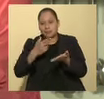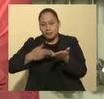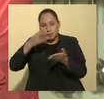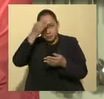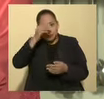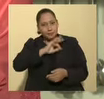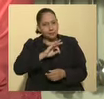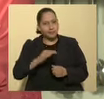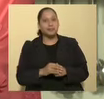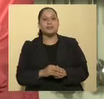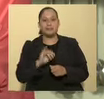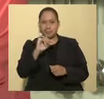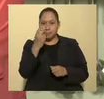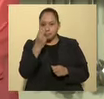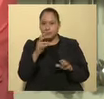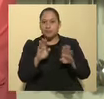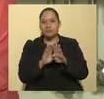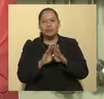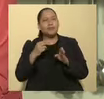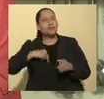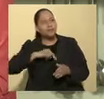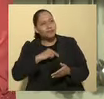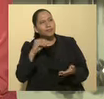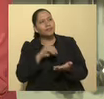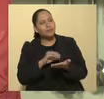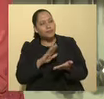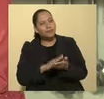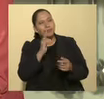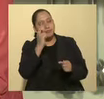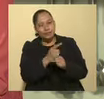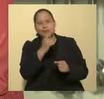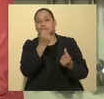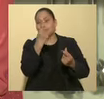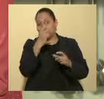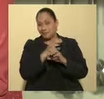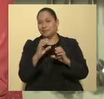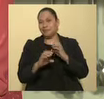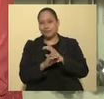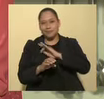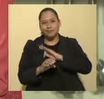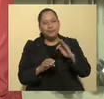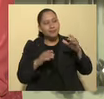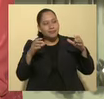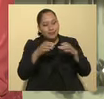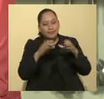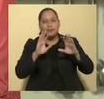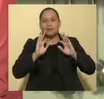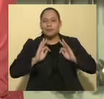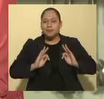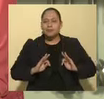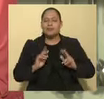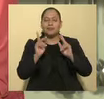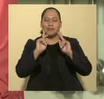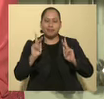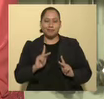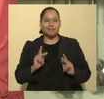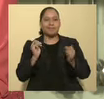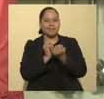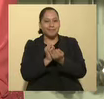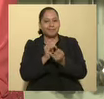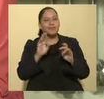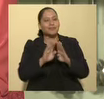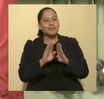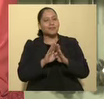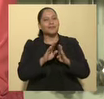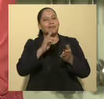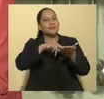estos, por ejemplo? Y profundizarlo, y notaremos que ahí vamos a encontrar como varias cosas de concentración, de tranquilidad, de paz y además de crecer